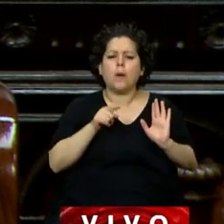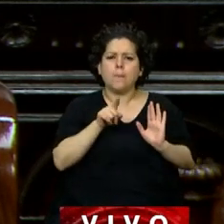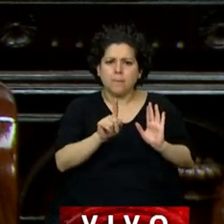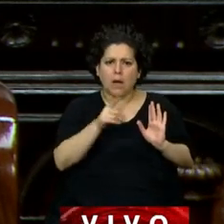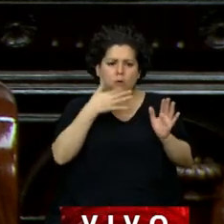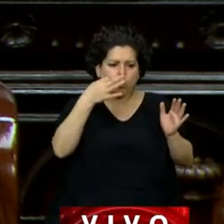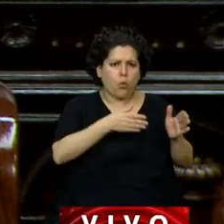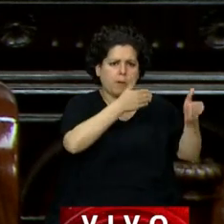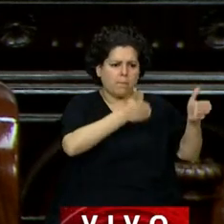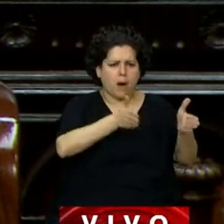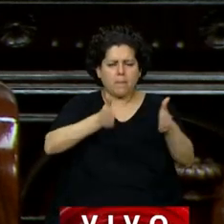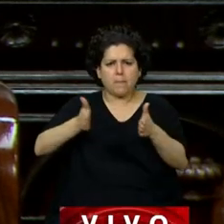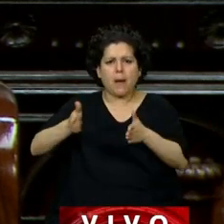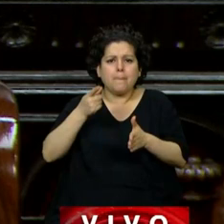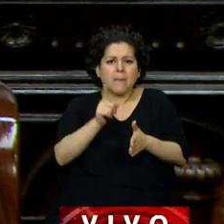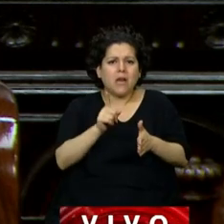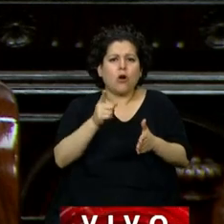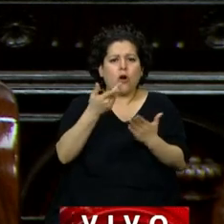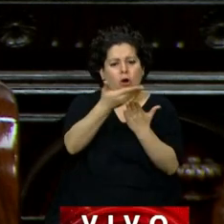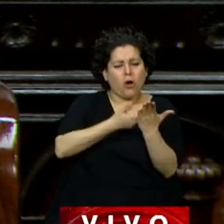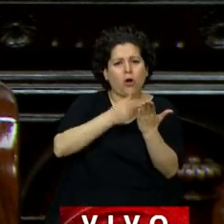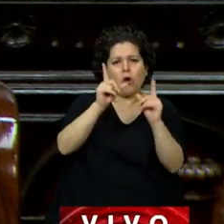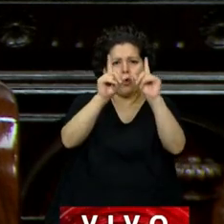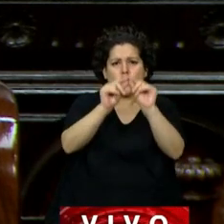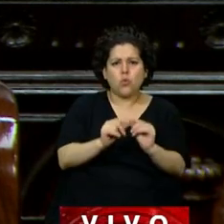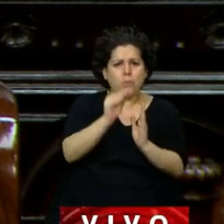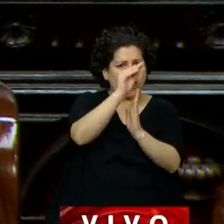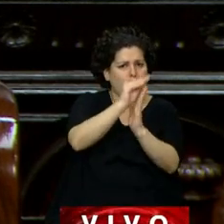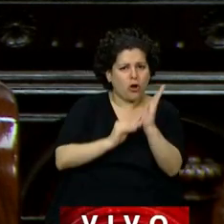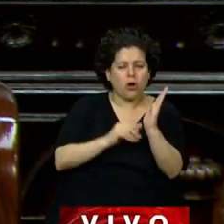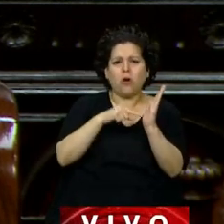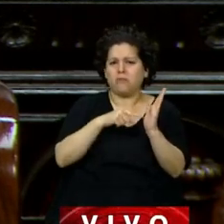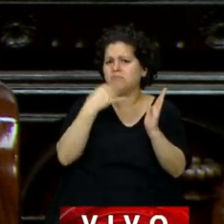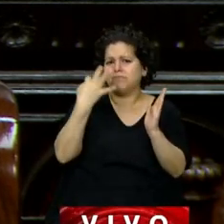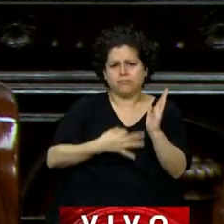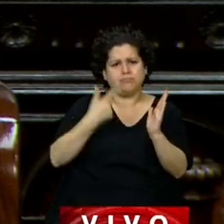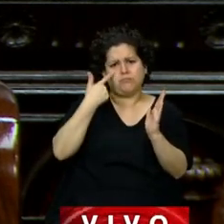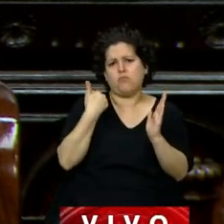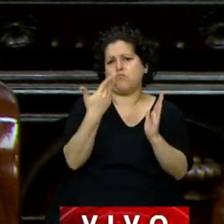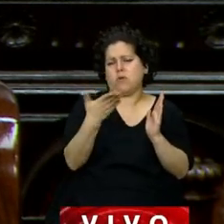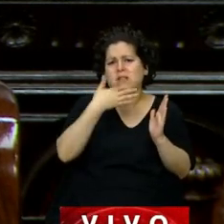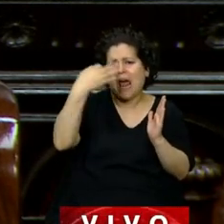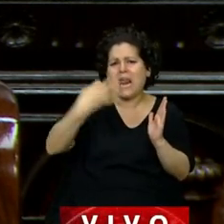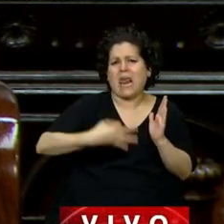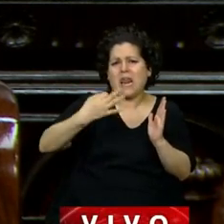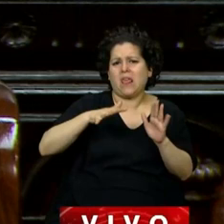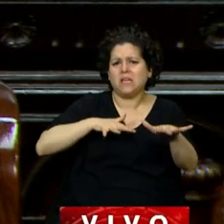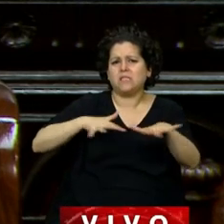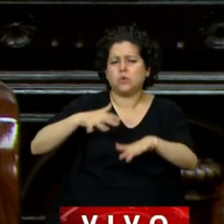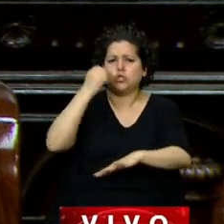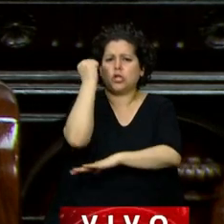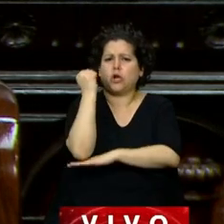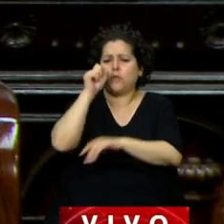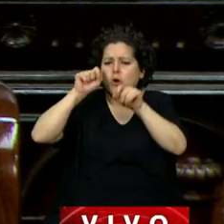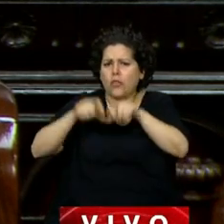así, sino que cada partida, cada número de cada transferencia refleja el contexto económico en el que